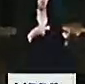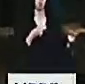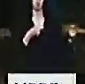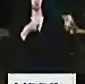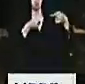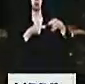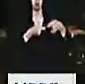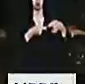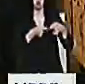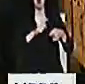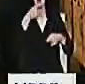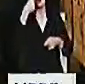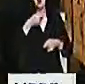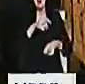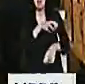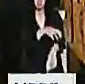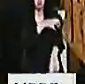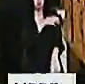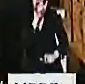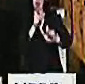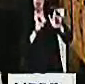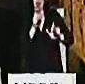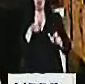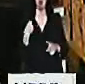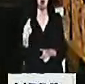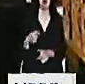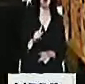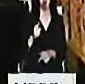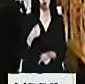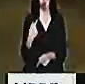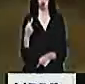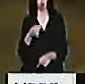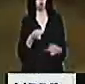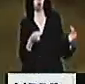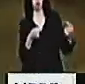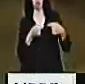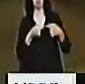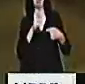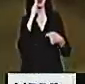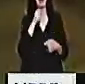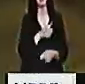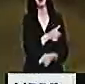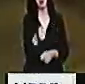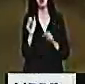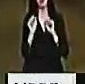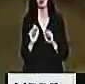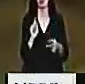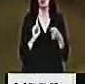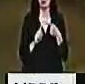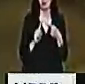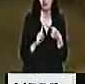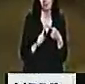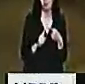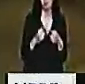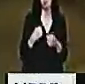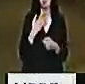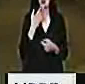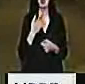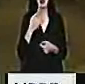tan caro a alguien de regiones. Y con eso, en el fondo, tratamos de que todos se puedan sumar, porque creemos que la sustentabilidad